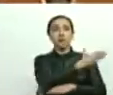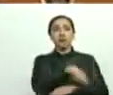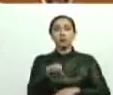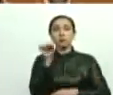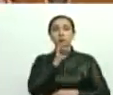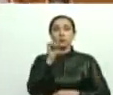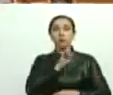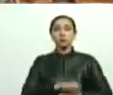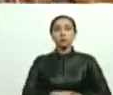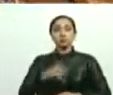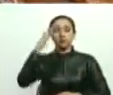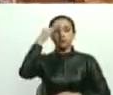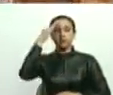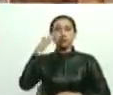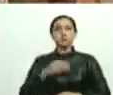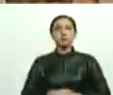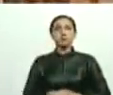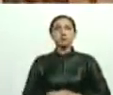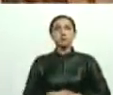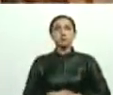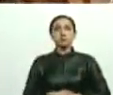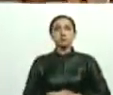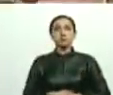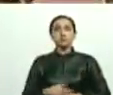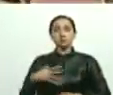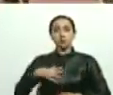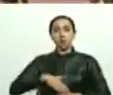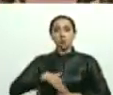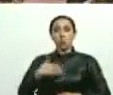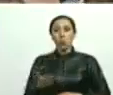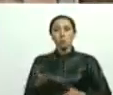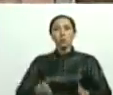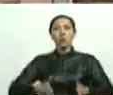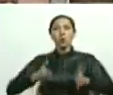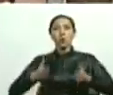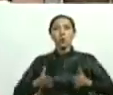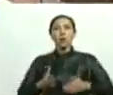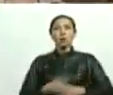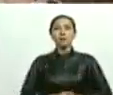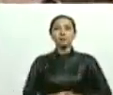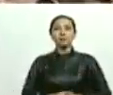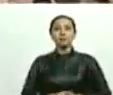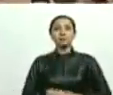que dice la canción? Juntos podemos lograr.